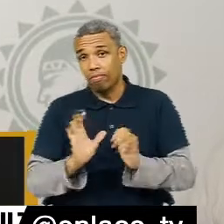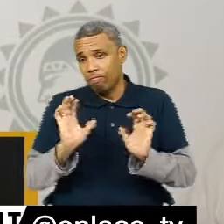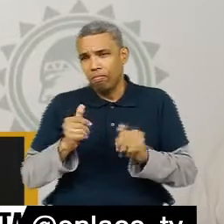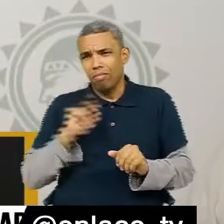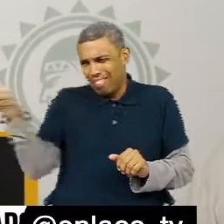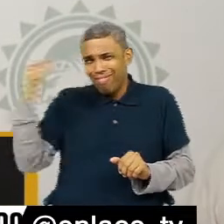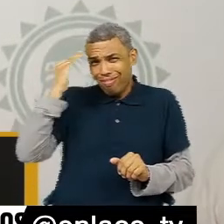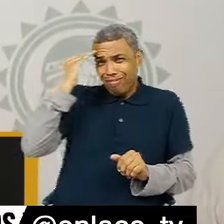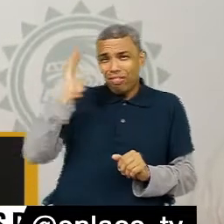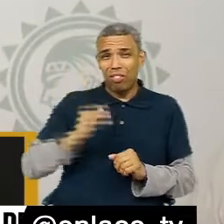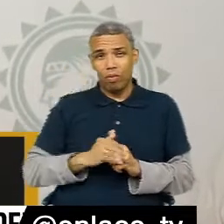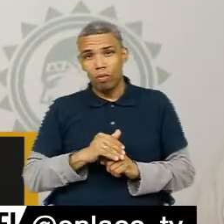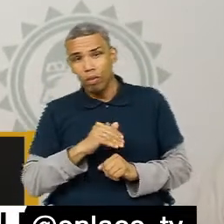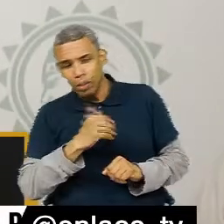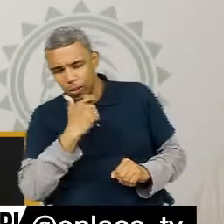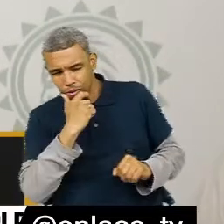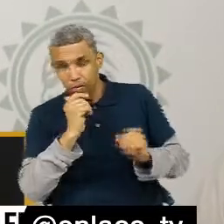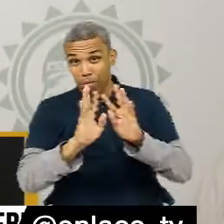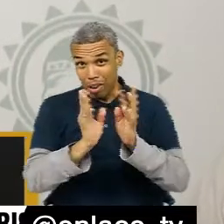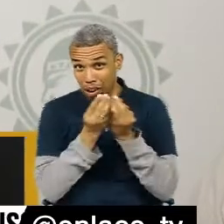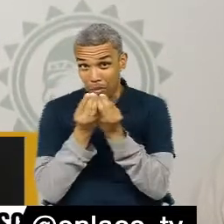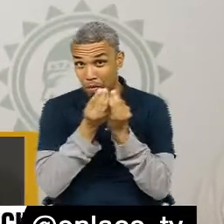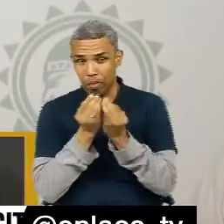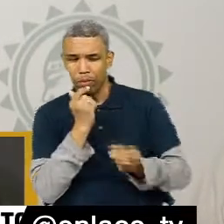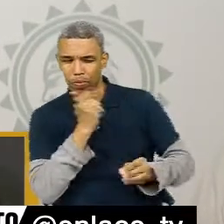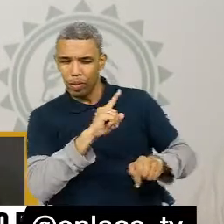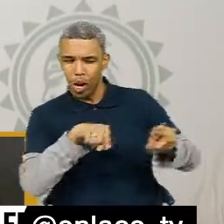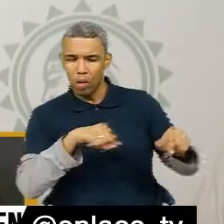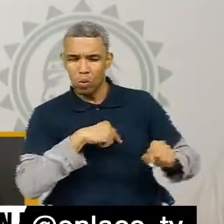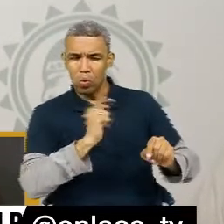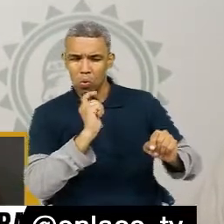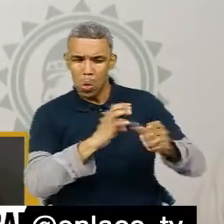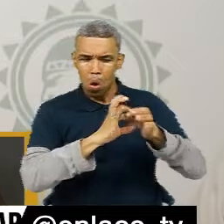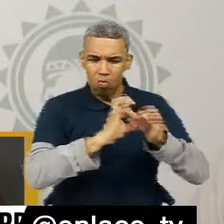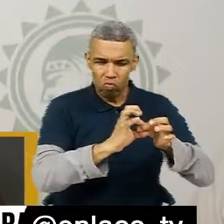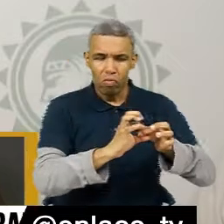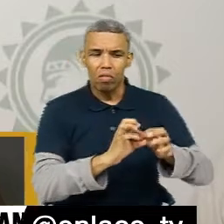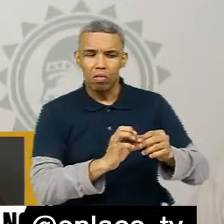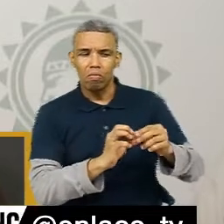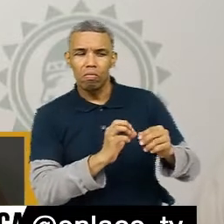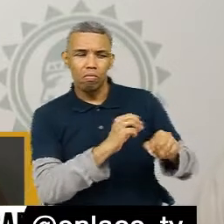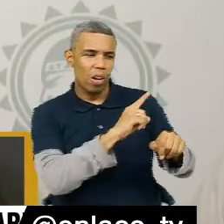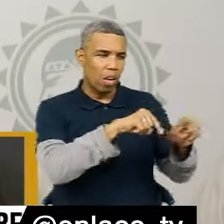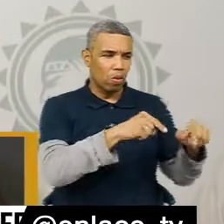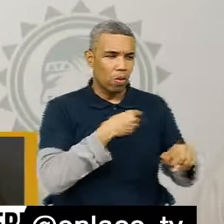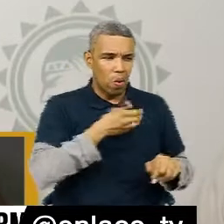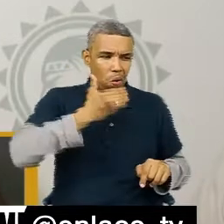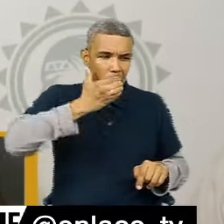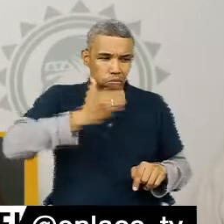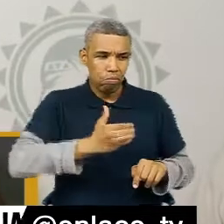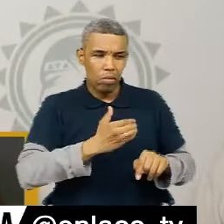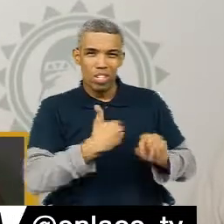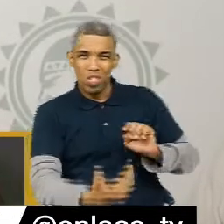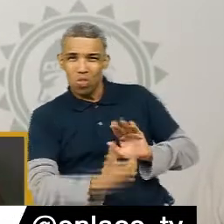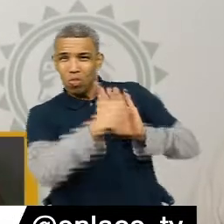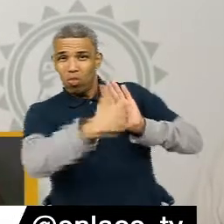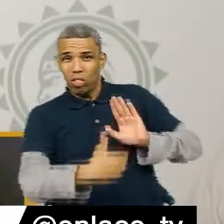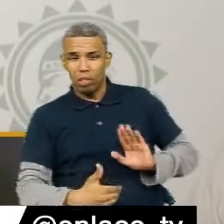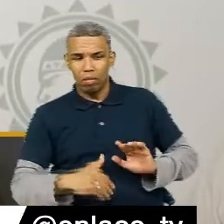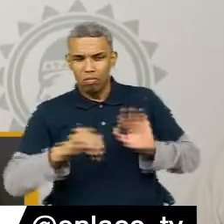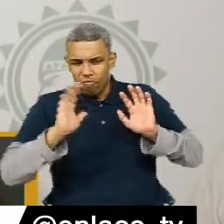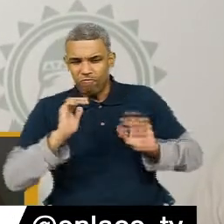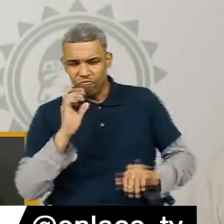siguen, y sabrá por qué hacerlo. Tendrá en su imaginario qué secretarías no están dando una